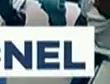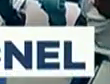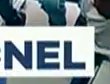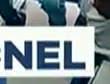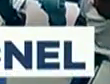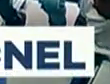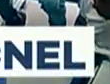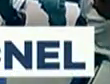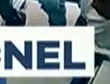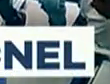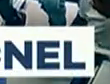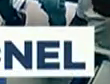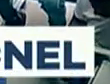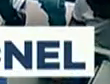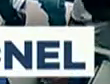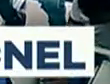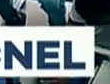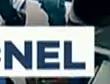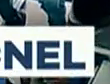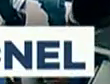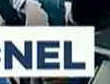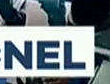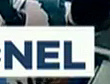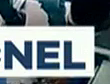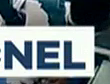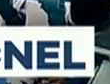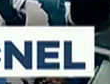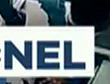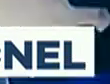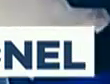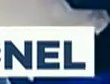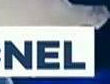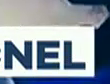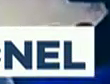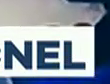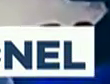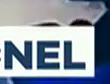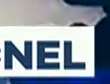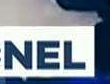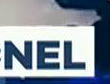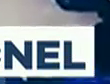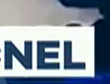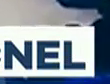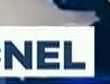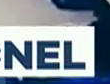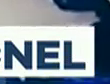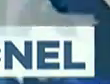Corporación Nacional de Electricidad en la provincia de Los Ríos.